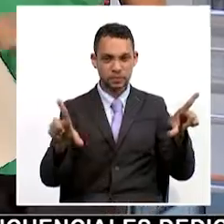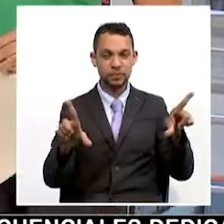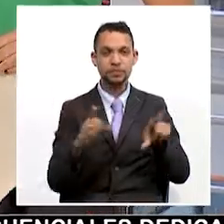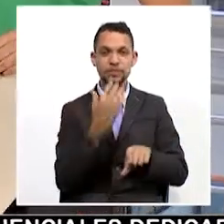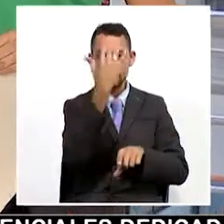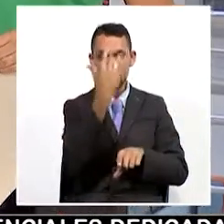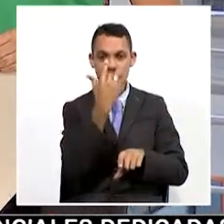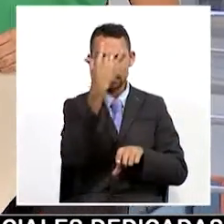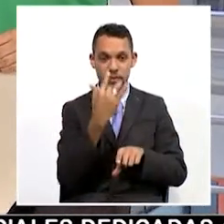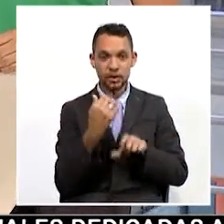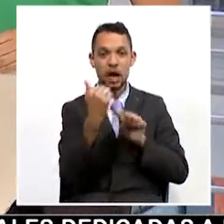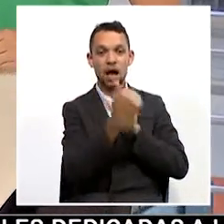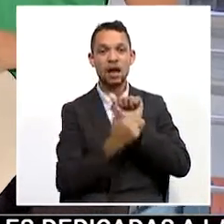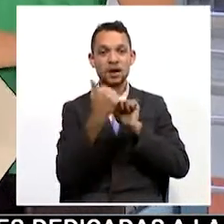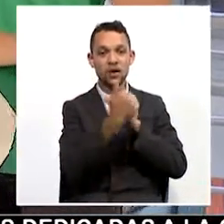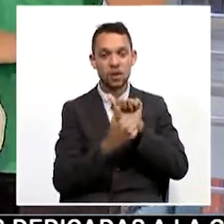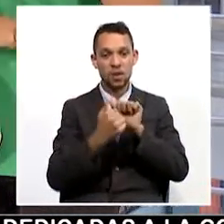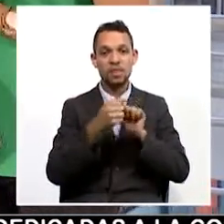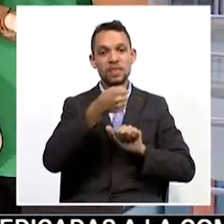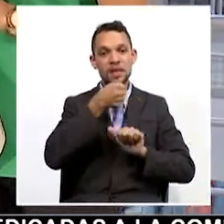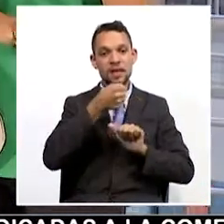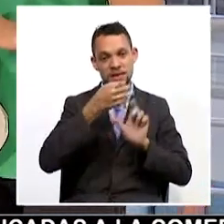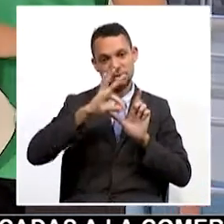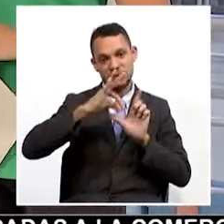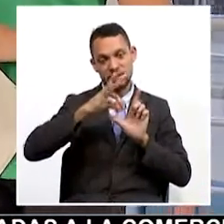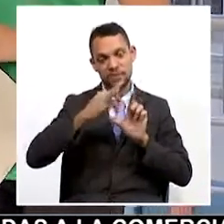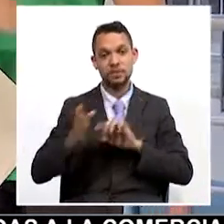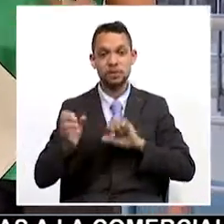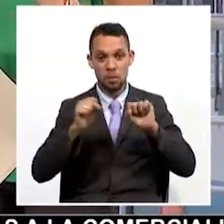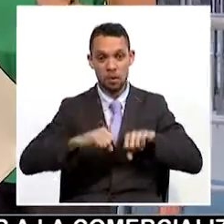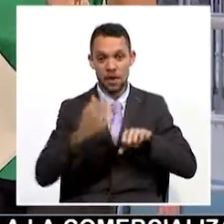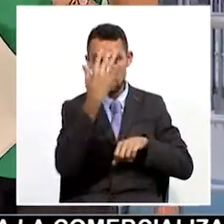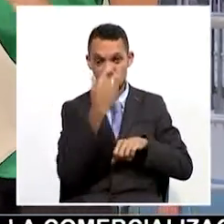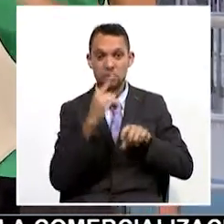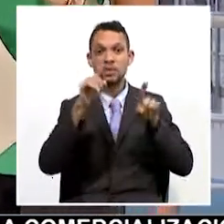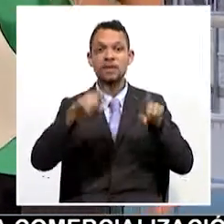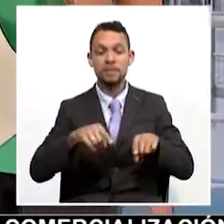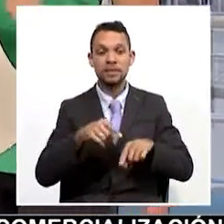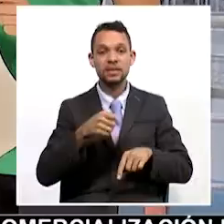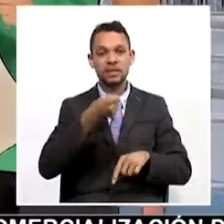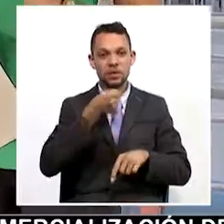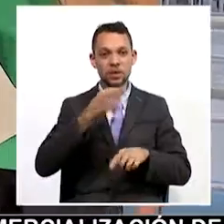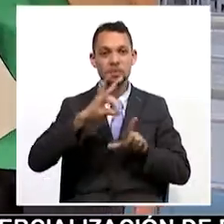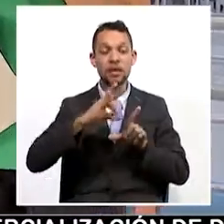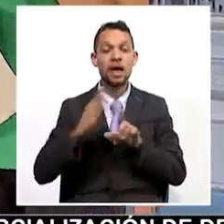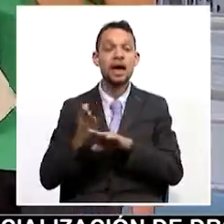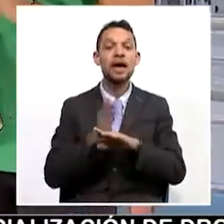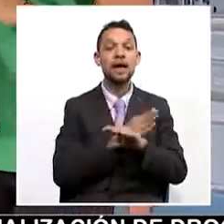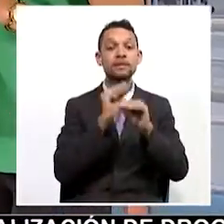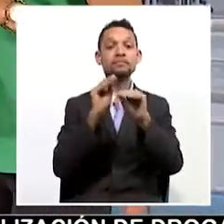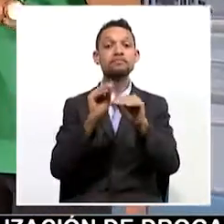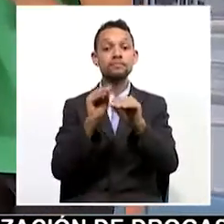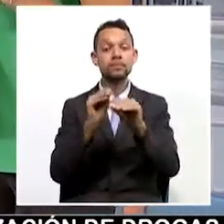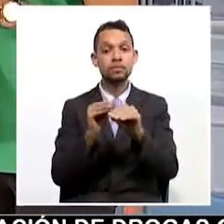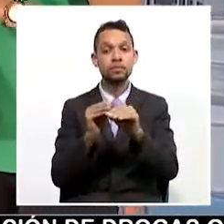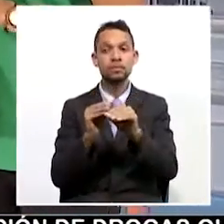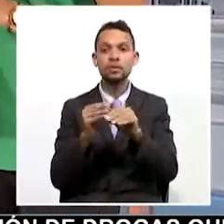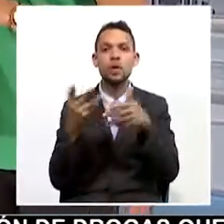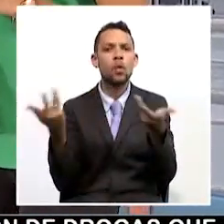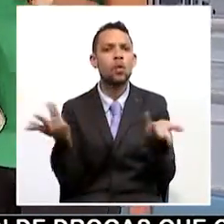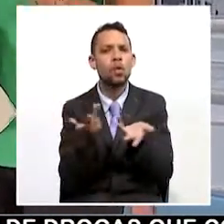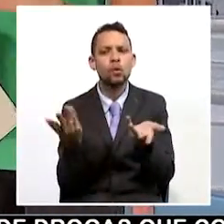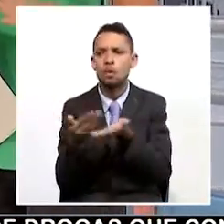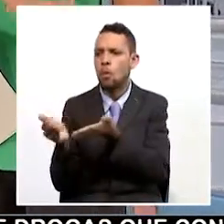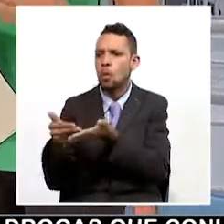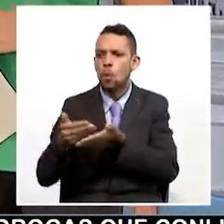@Telecafé Noticia en Twitter, Telecafé Noticias en Facebook. Vamos a ir a una pausa para comerciales, pero de una vez les adelanto, vamos a hablar de las remesas, Rubén, ¿de dónde